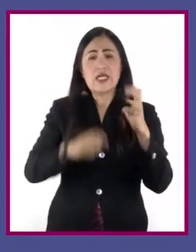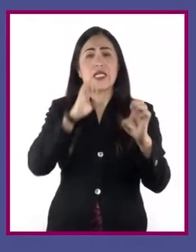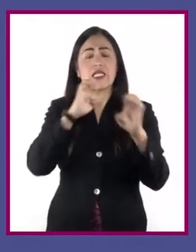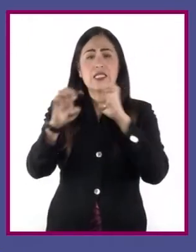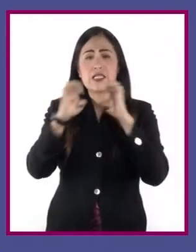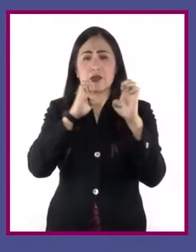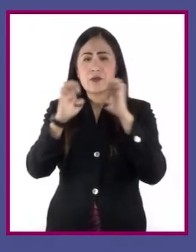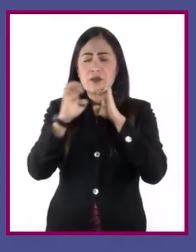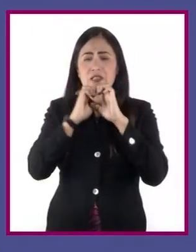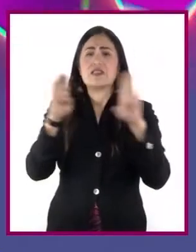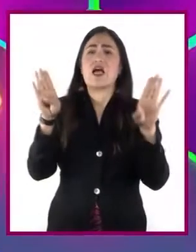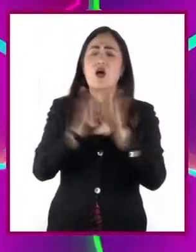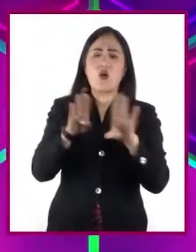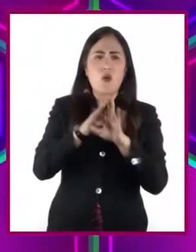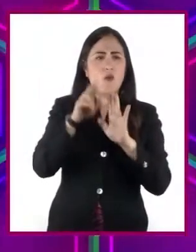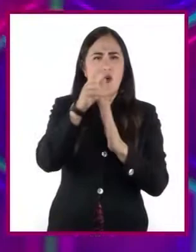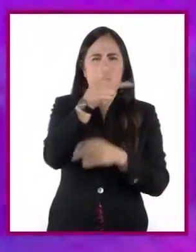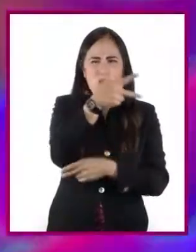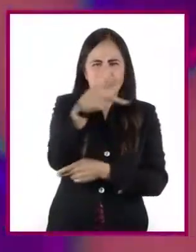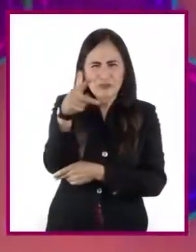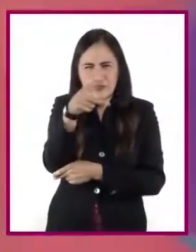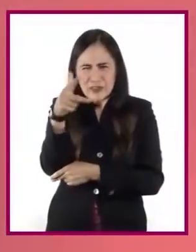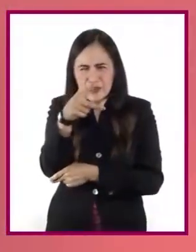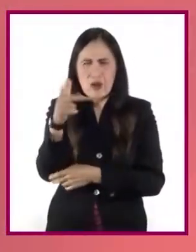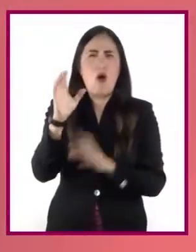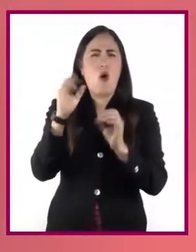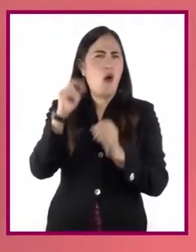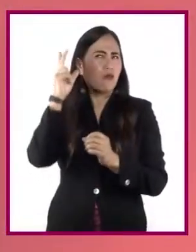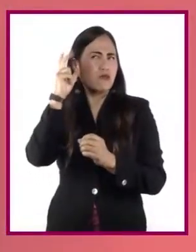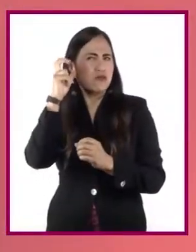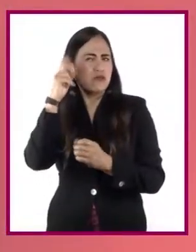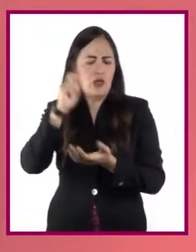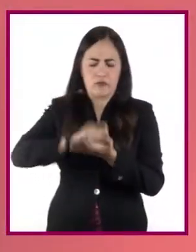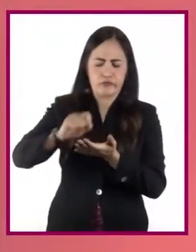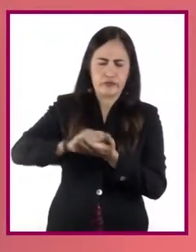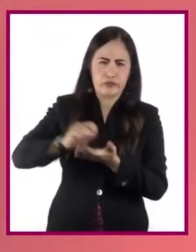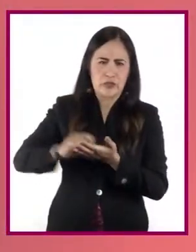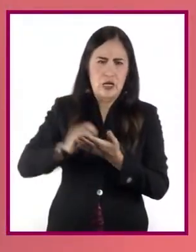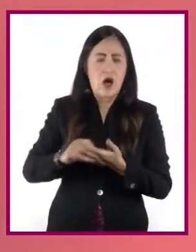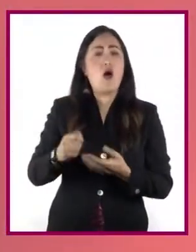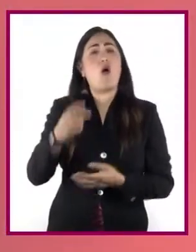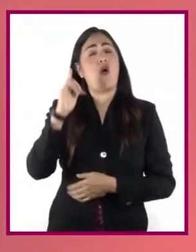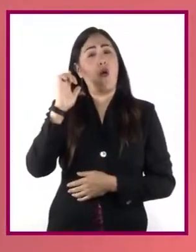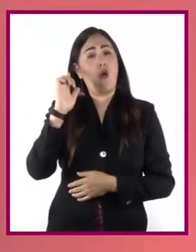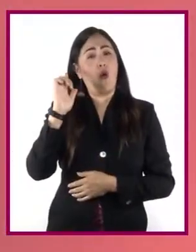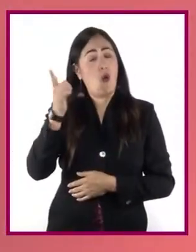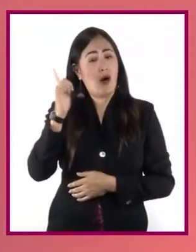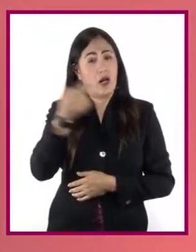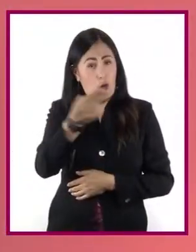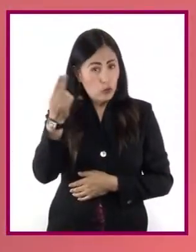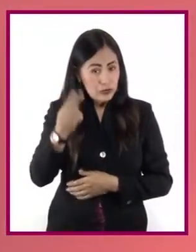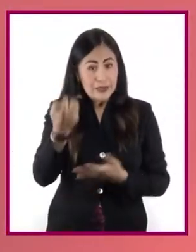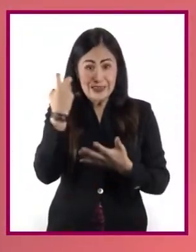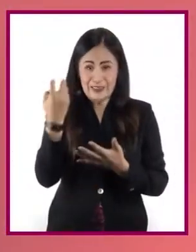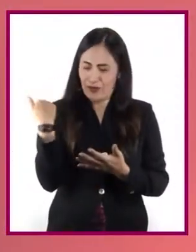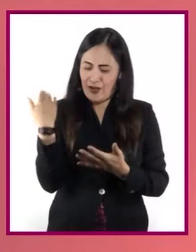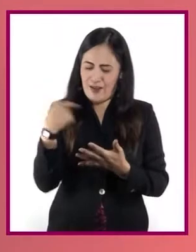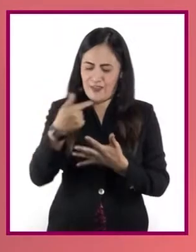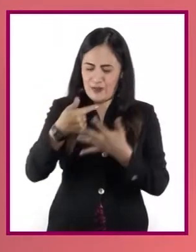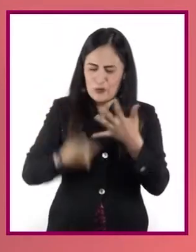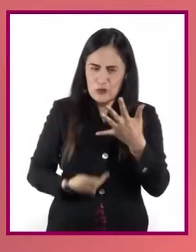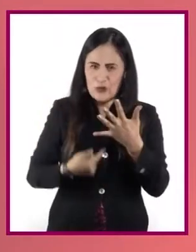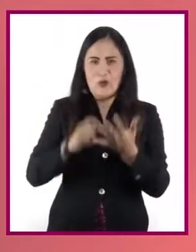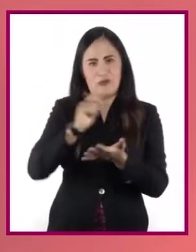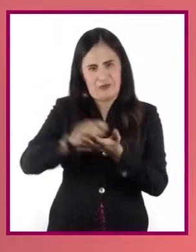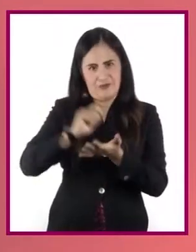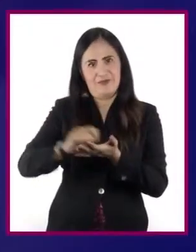grabándolas y tomando nota. Bien. Espero que ustedes en casa hayan tomado nota de estos datos importantes que nos acaba